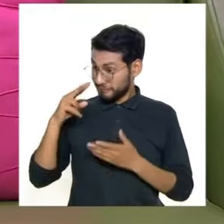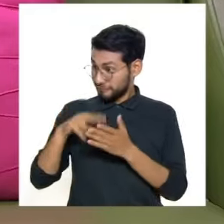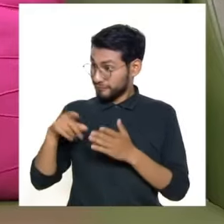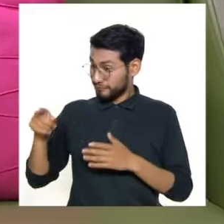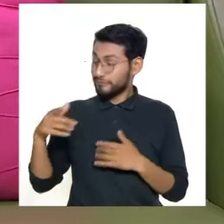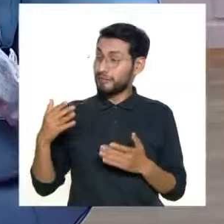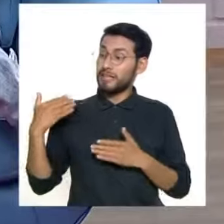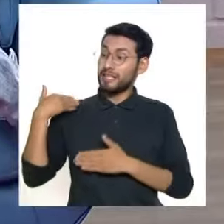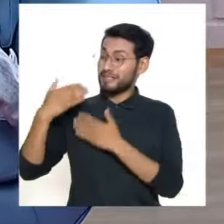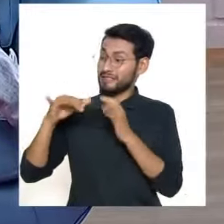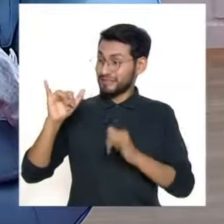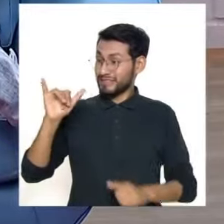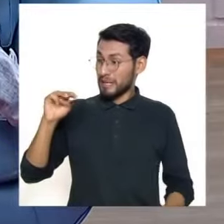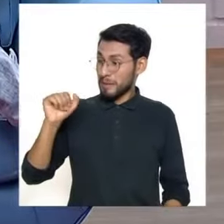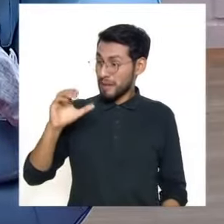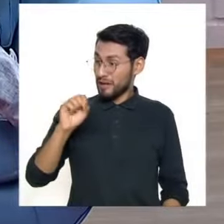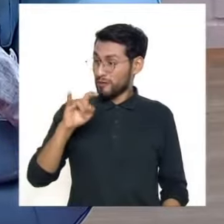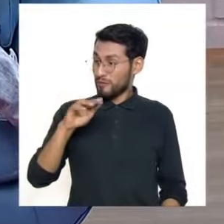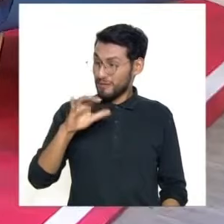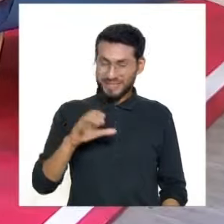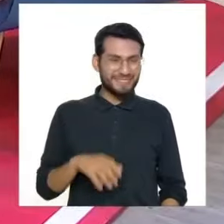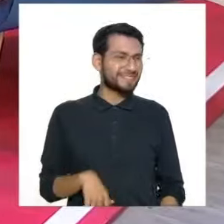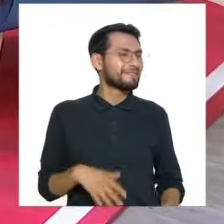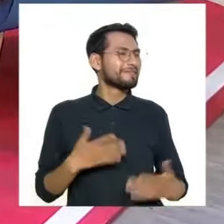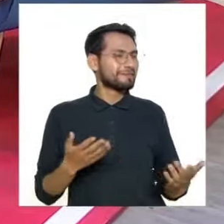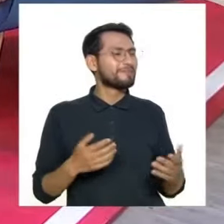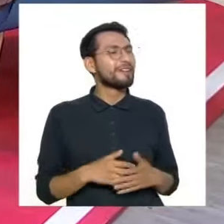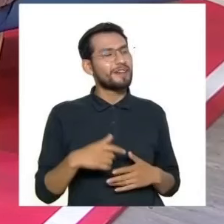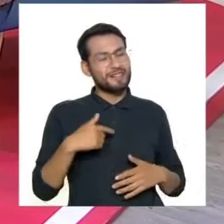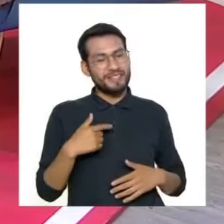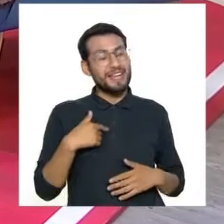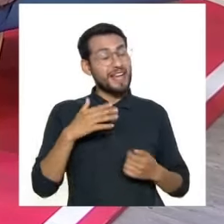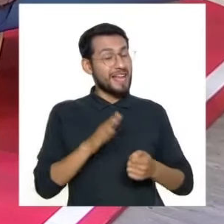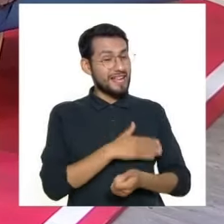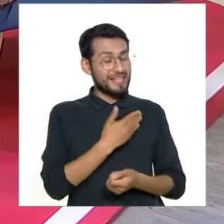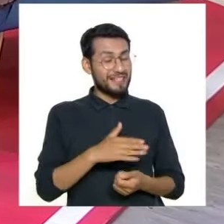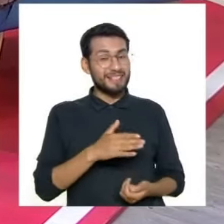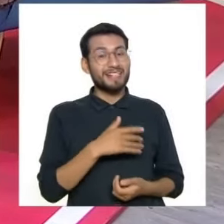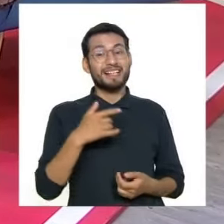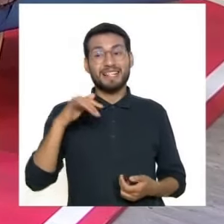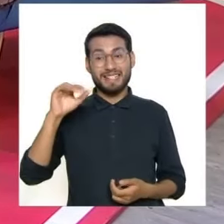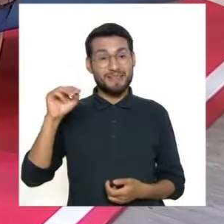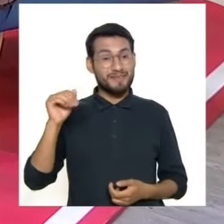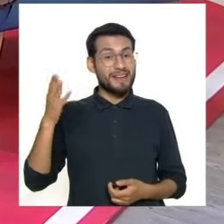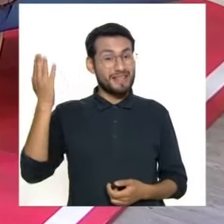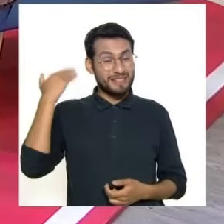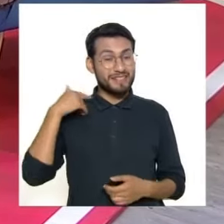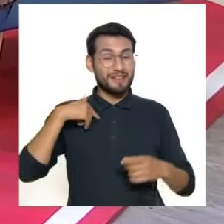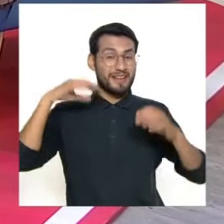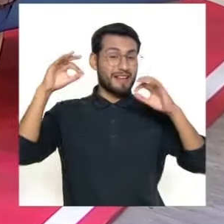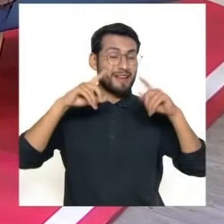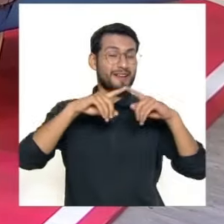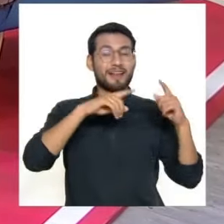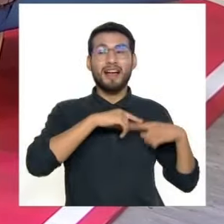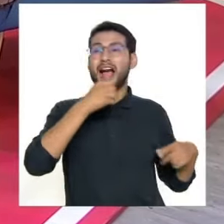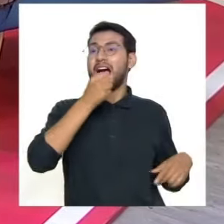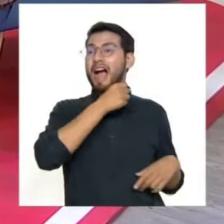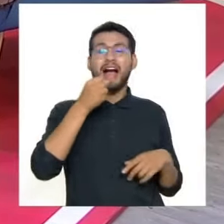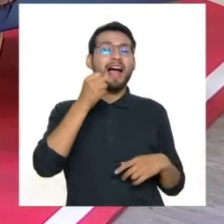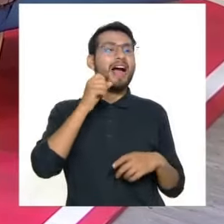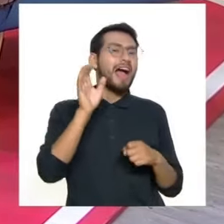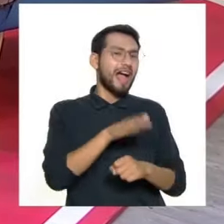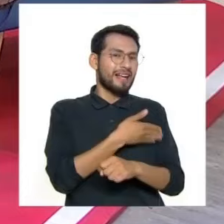eres la sucesora de ima zum Bueno siempre Bueno desde que yo vengo cantando el repertorio de ima en los escenarios en los diversos